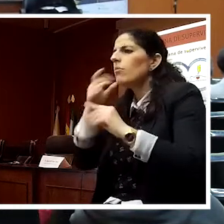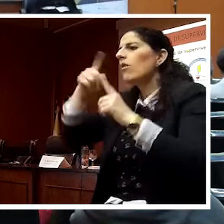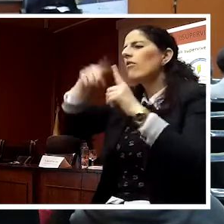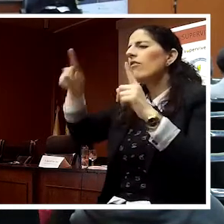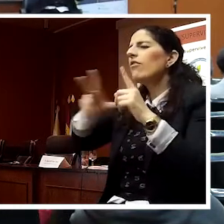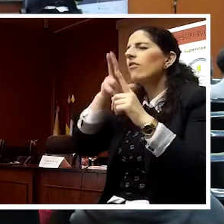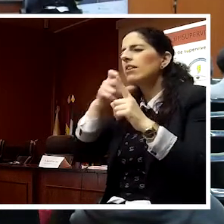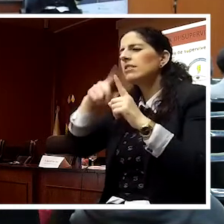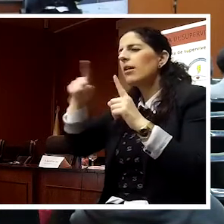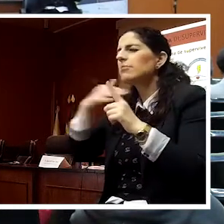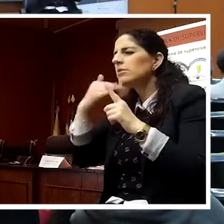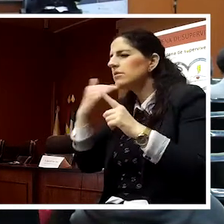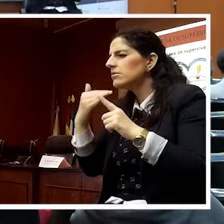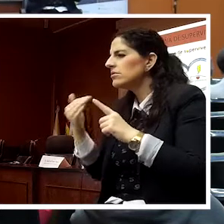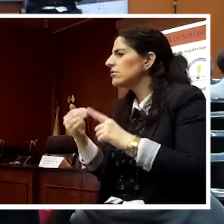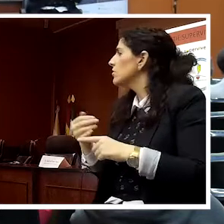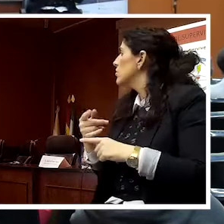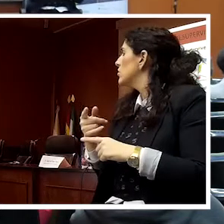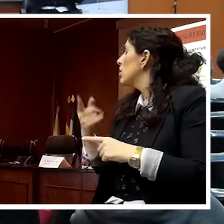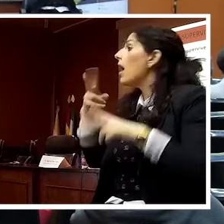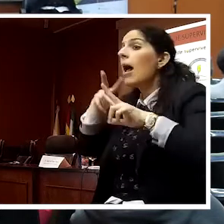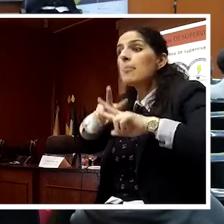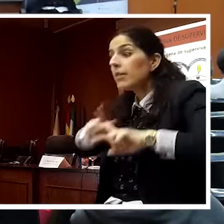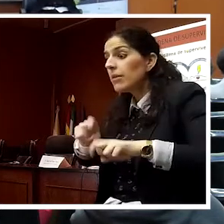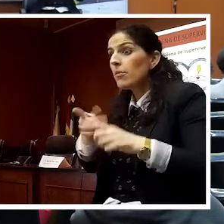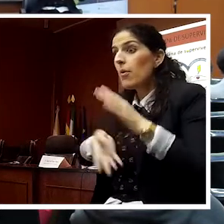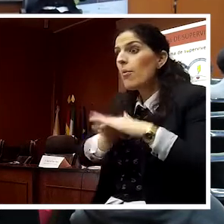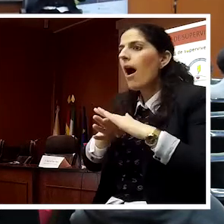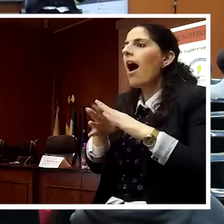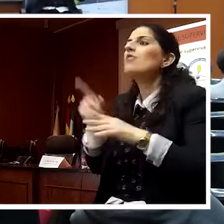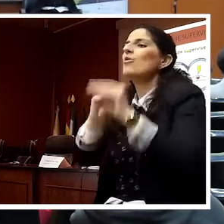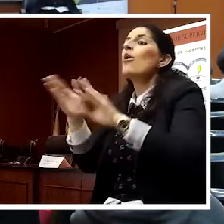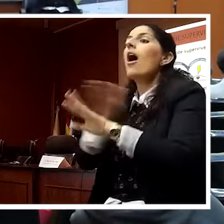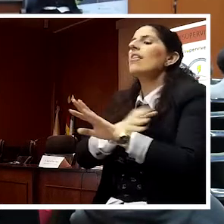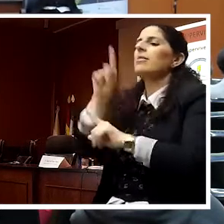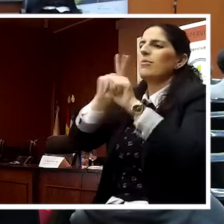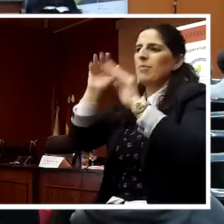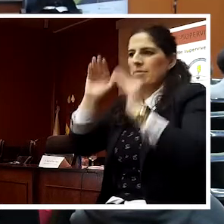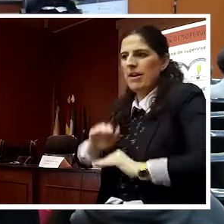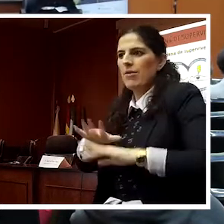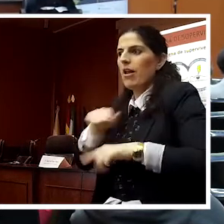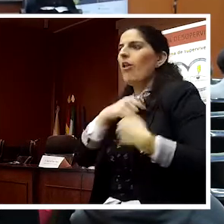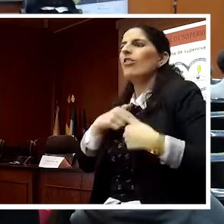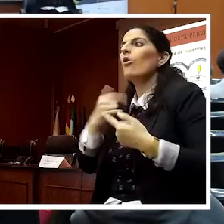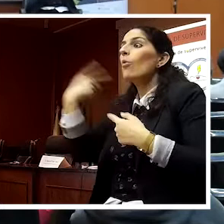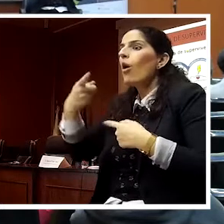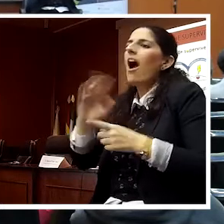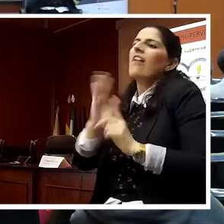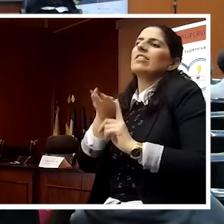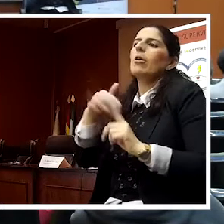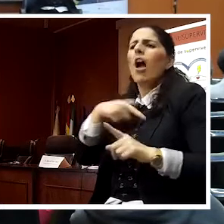pueden ocurrir al comienzo, precisamente al comienzo del proceso destructivo y que verdaderamente